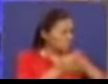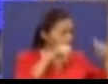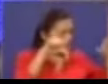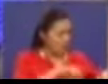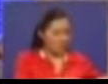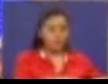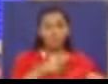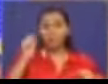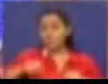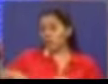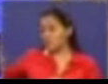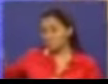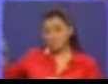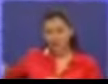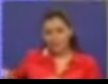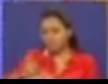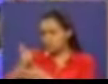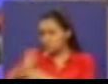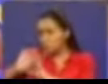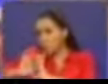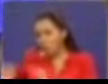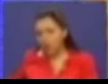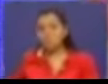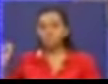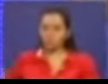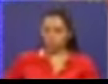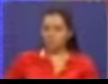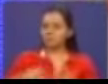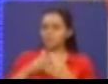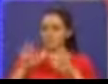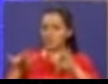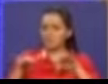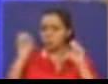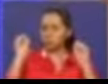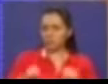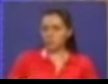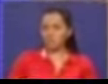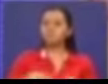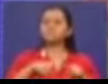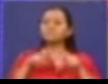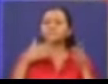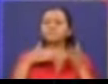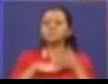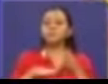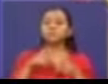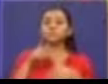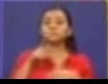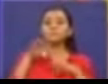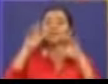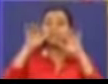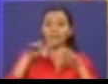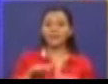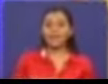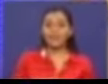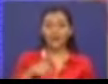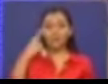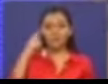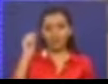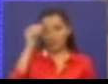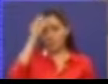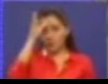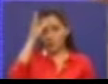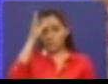la Dirección Nacional de Inteligencia, que no tenía ni presupuesto. ¿Cómo se financiaba? Con donaciones de la Embajada de Estados